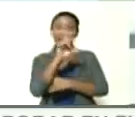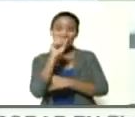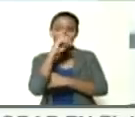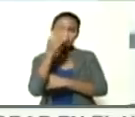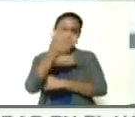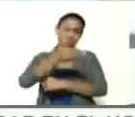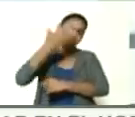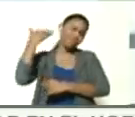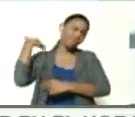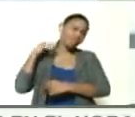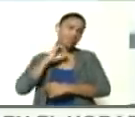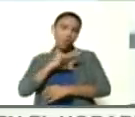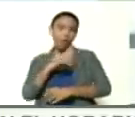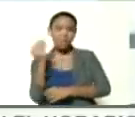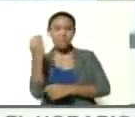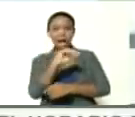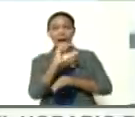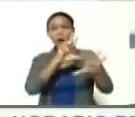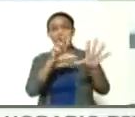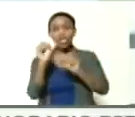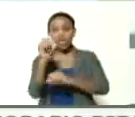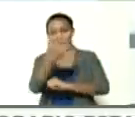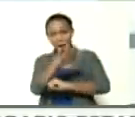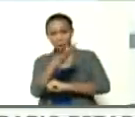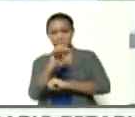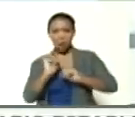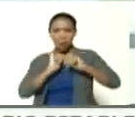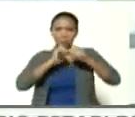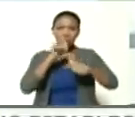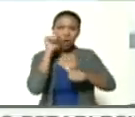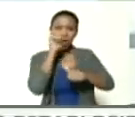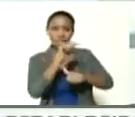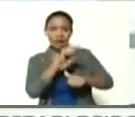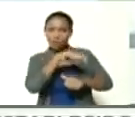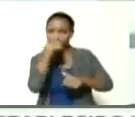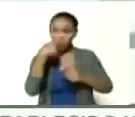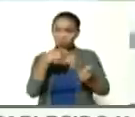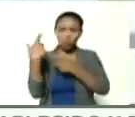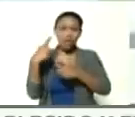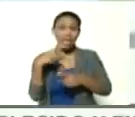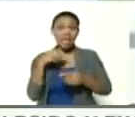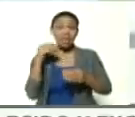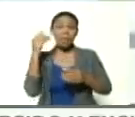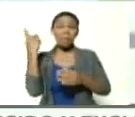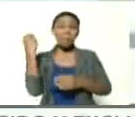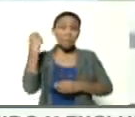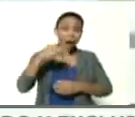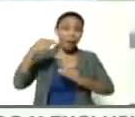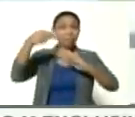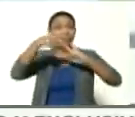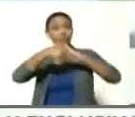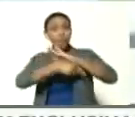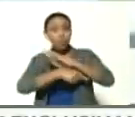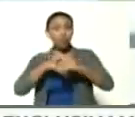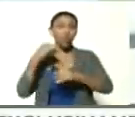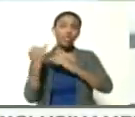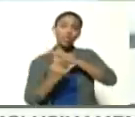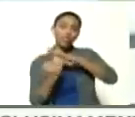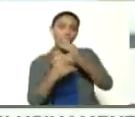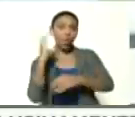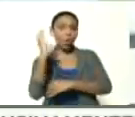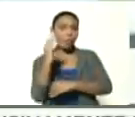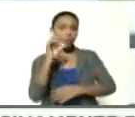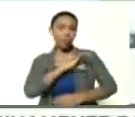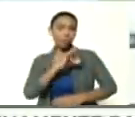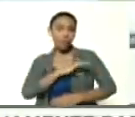más, desde los años 80. Y cada día penetra más la fibra de la institucionalidad colombiana, de la sociedad